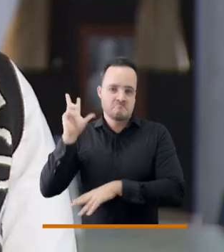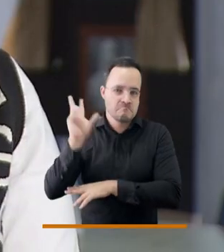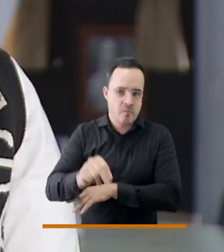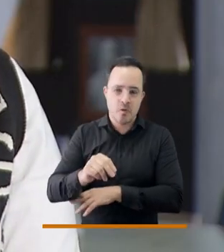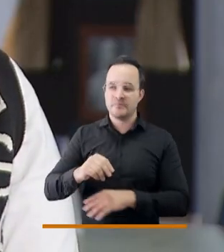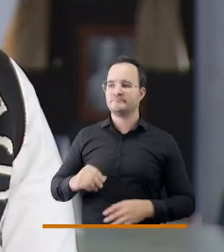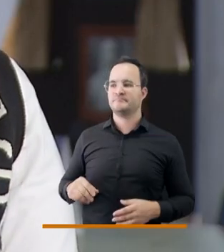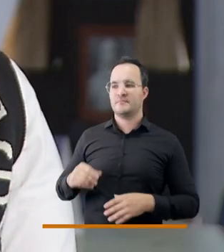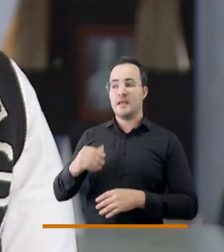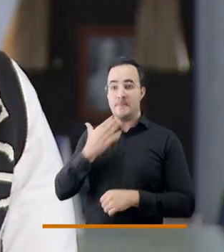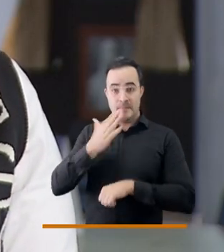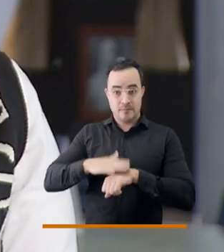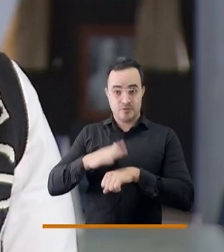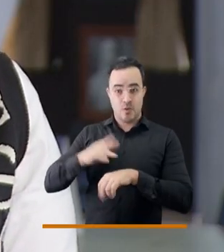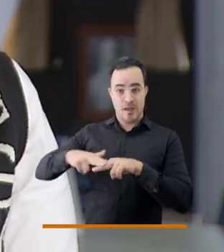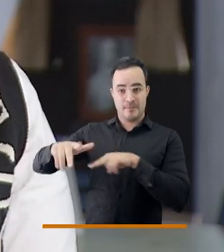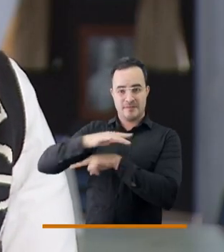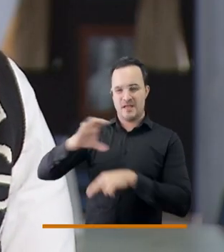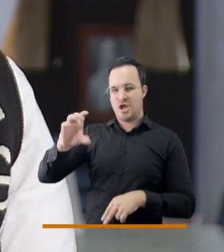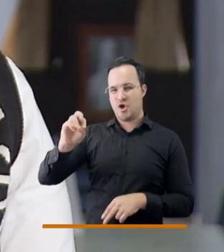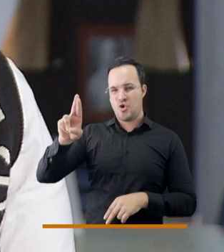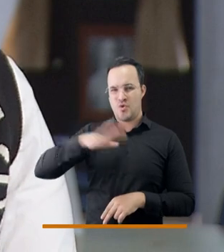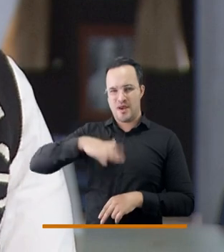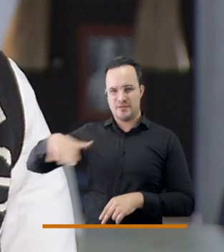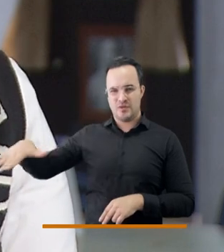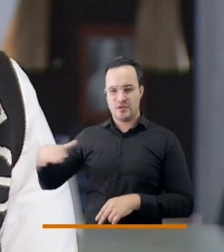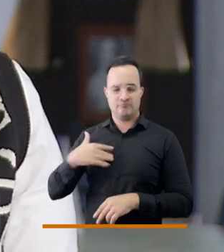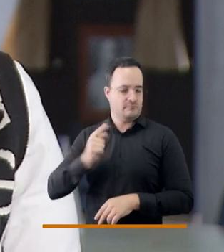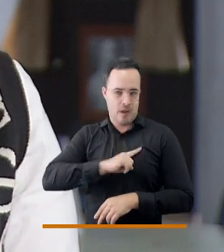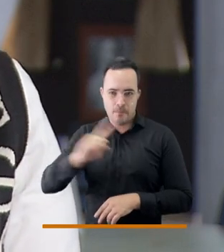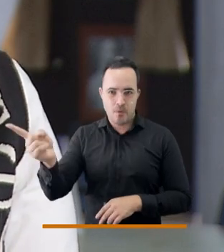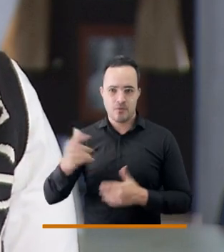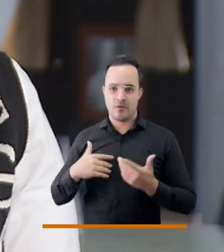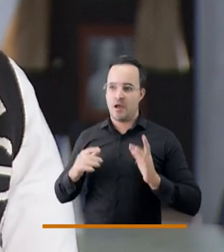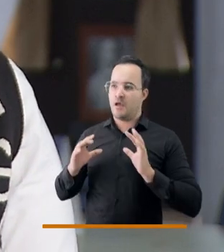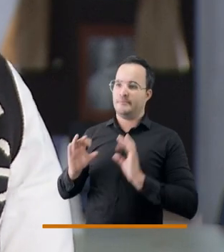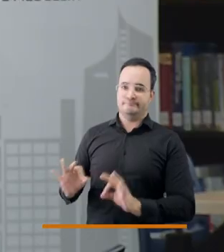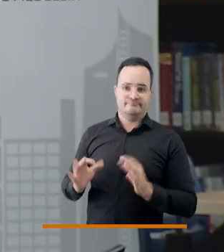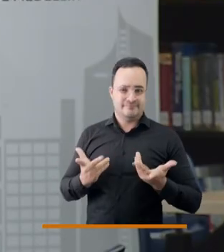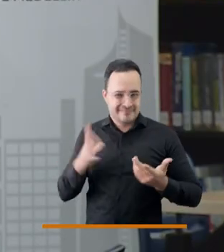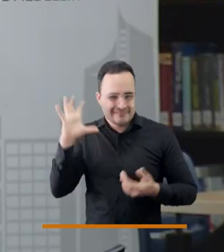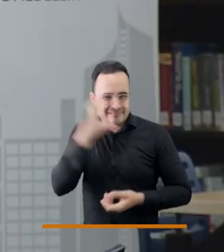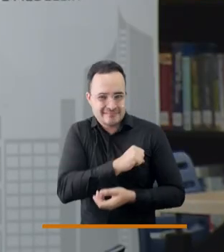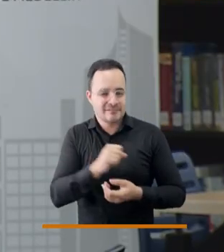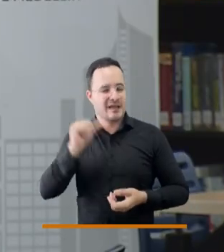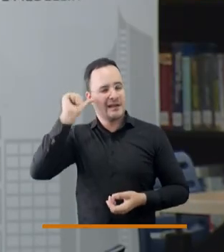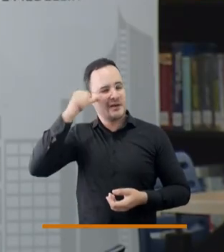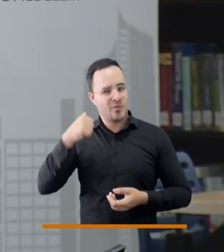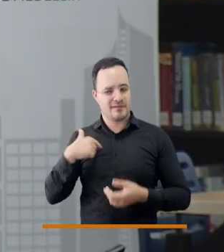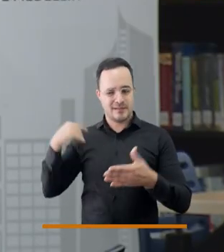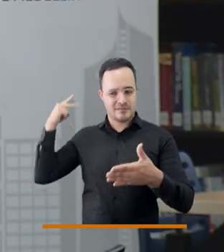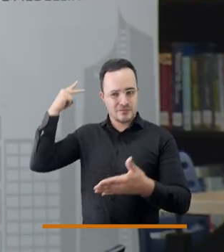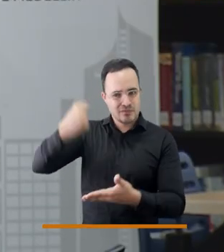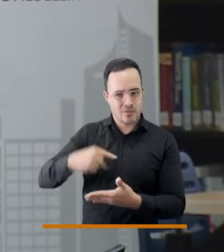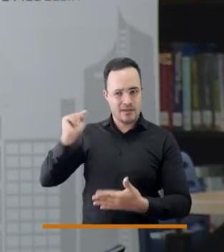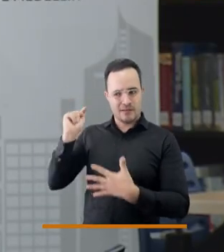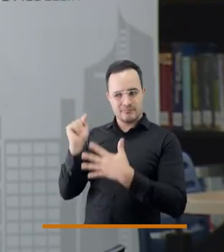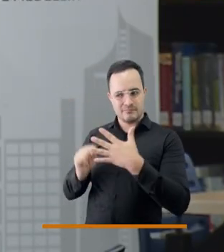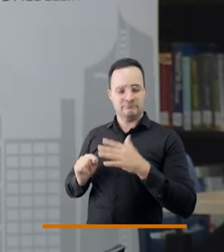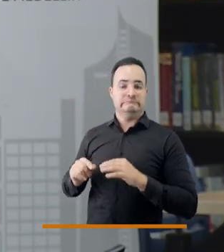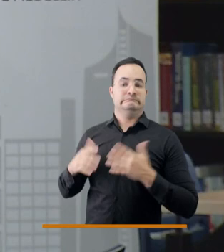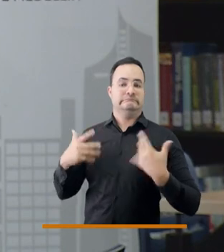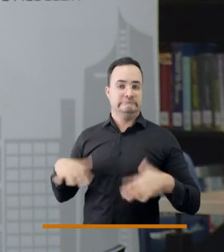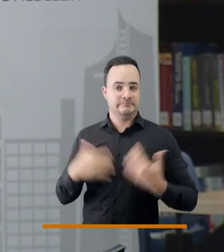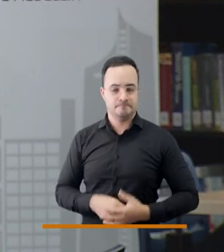Corantioquia. Entonces sí es bueno como hacer un recorder y saber de dónde viene este lote. Ingeniero Horacio Moreno Correa,